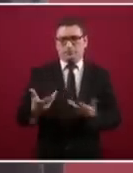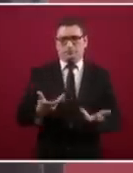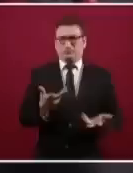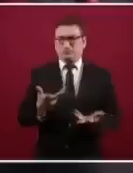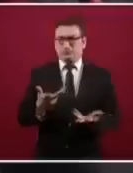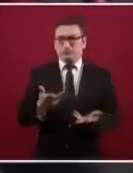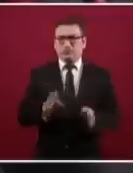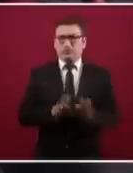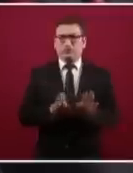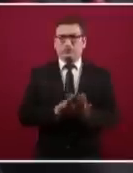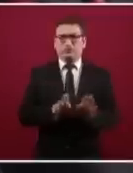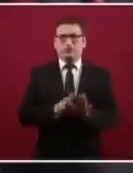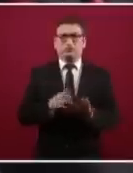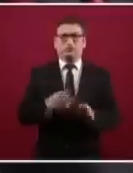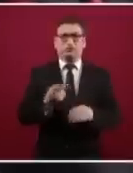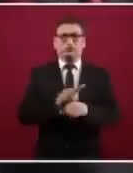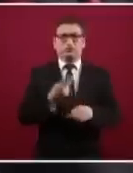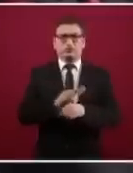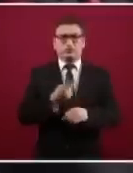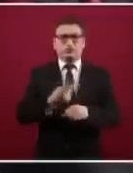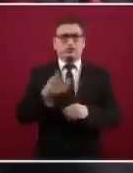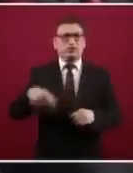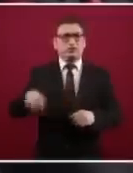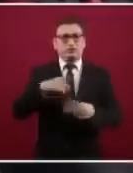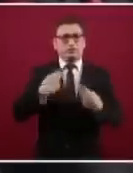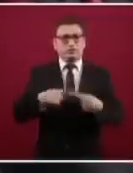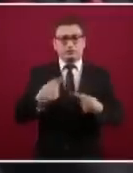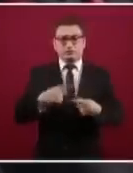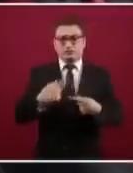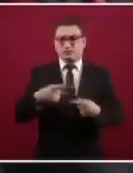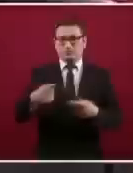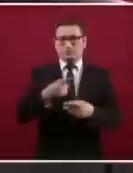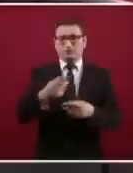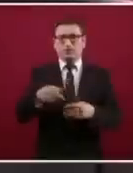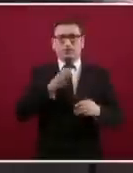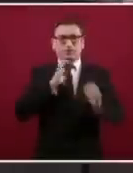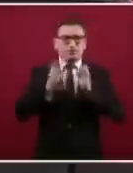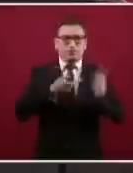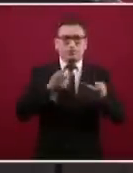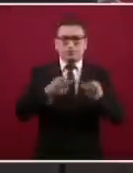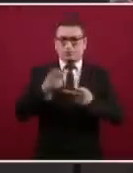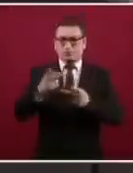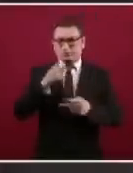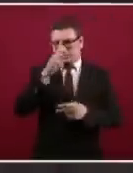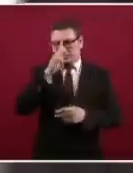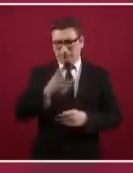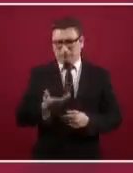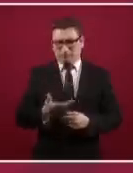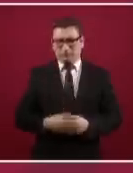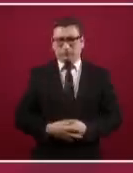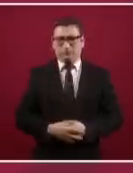más, estar sacando de más a la ciudadanía, no sale sobrando esta consulta. Es que la ciudadanía